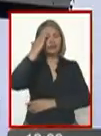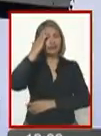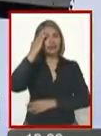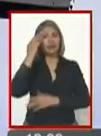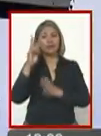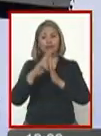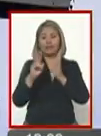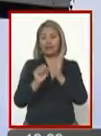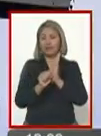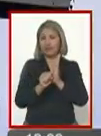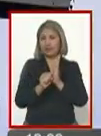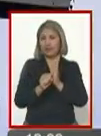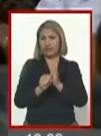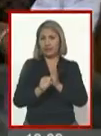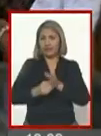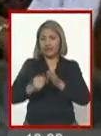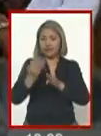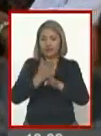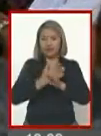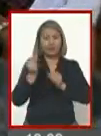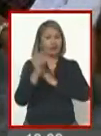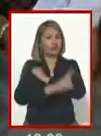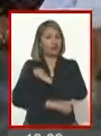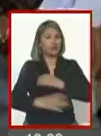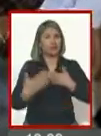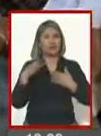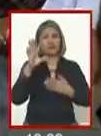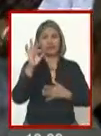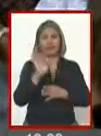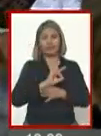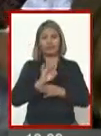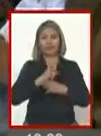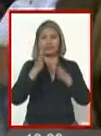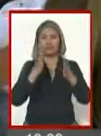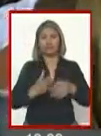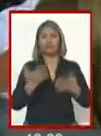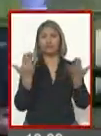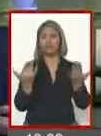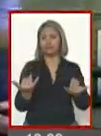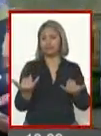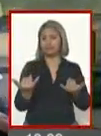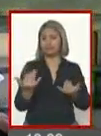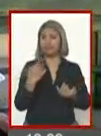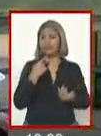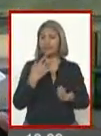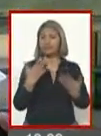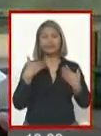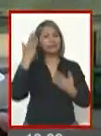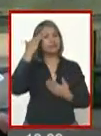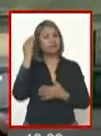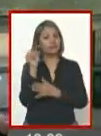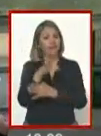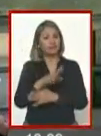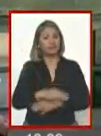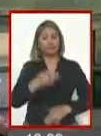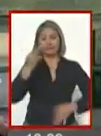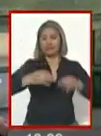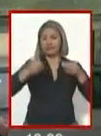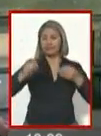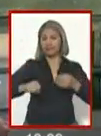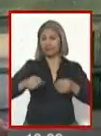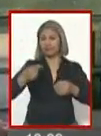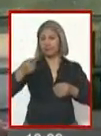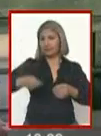conocerá la resolución del proceso administrativo que enfrentan nueve funcionarios ahorita está en conocimiento de la juez sumariante